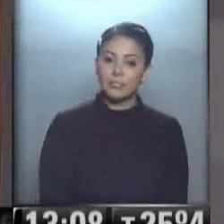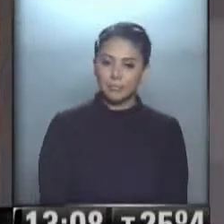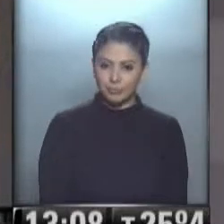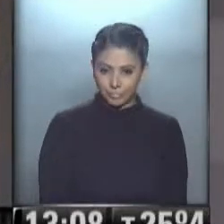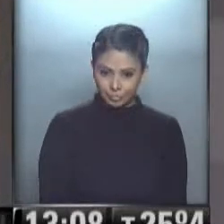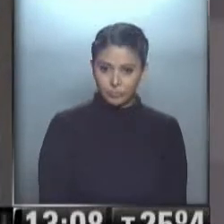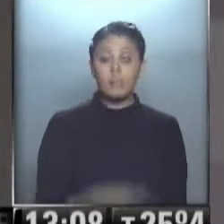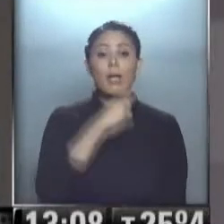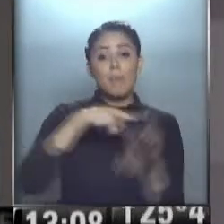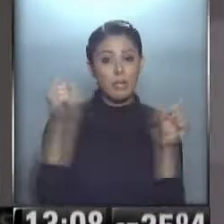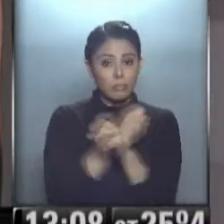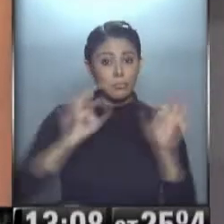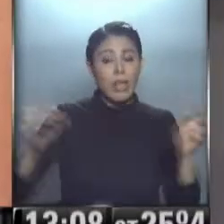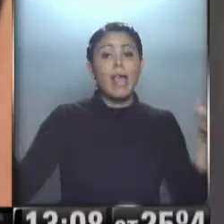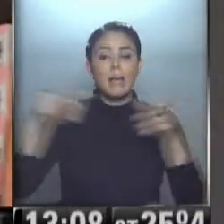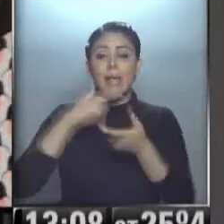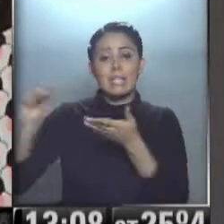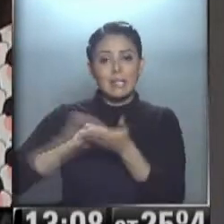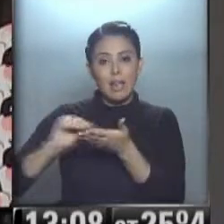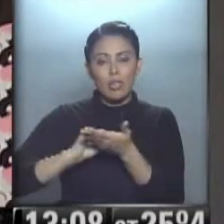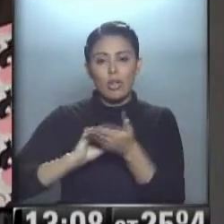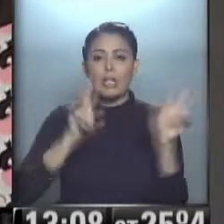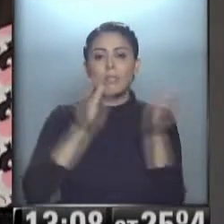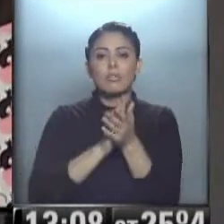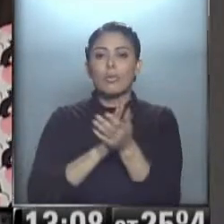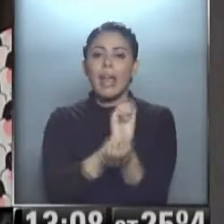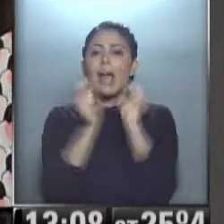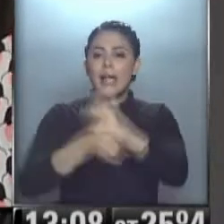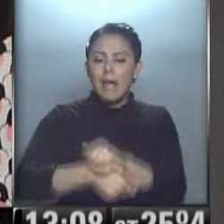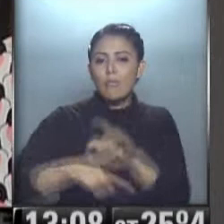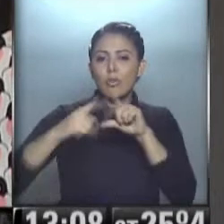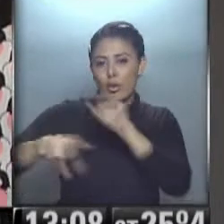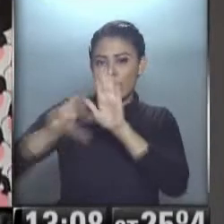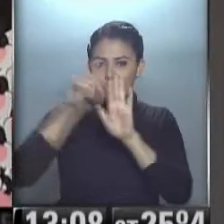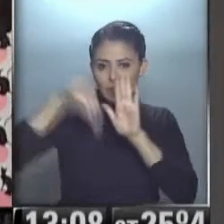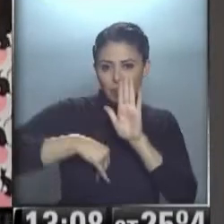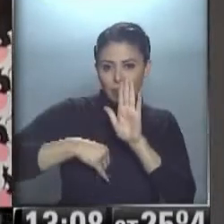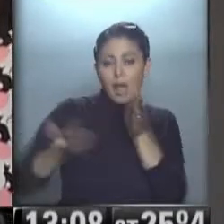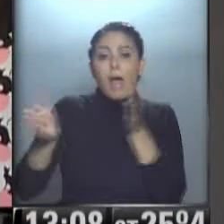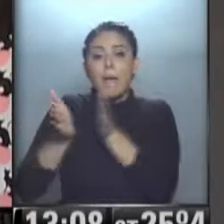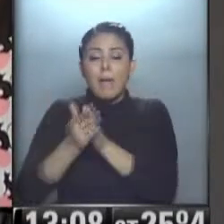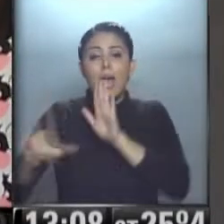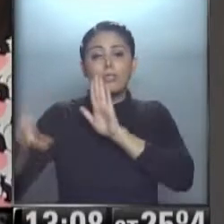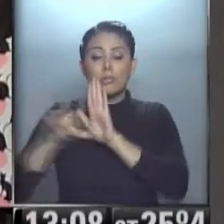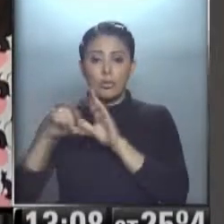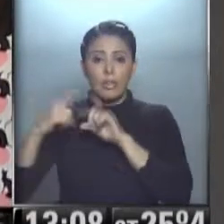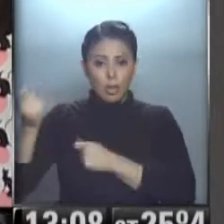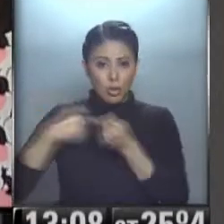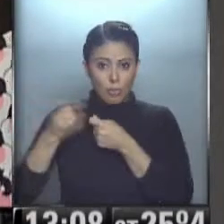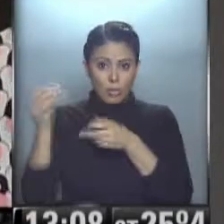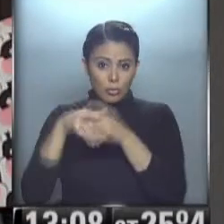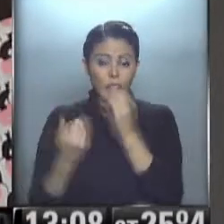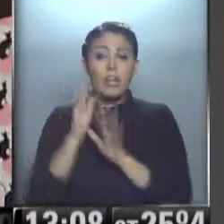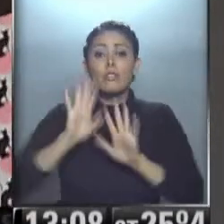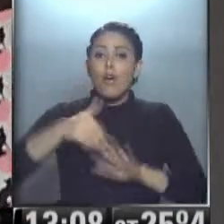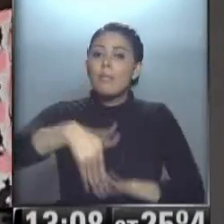y recibí media sanción en la cámara de senadores la reforma del código civil su unificación con el código de comercio esto será tratado por